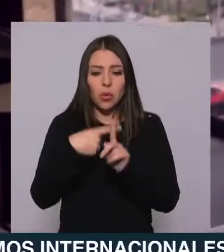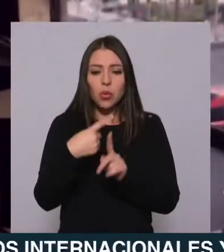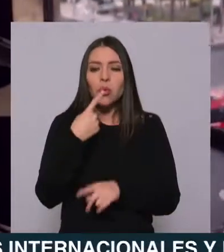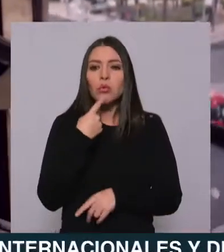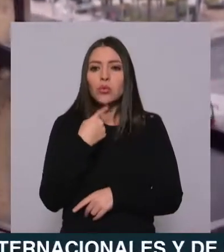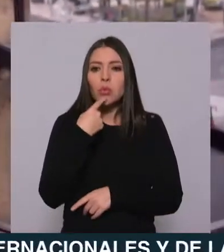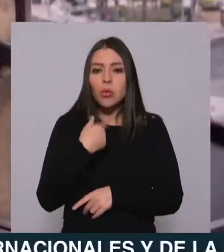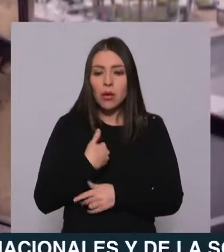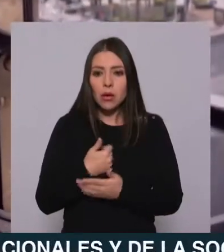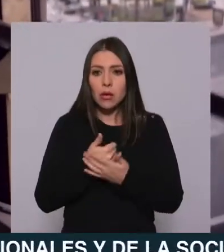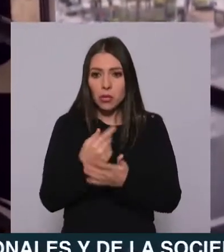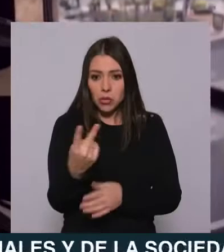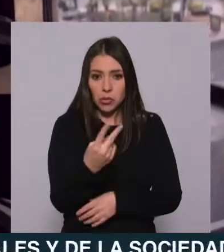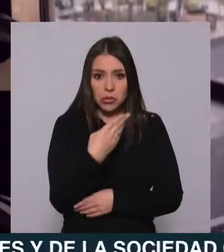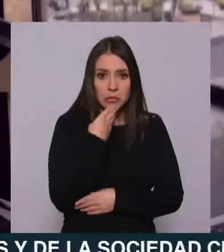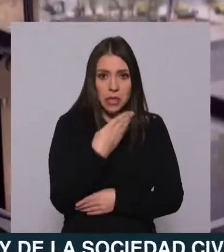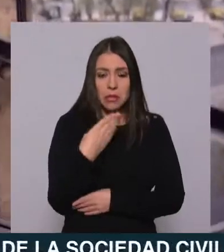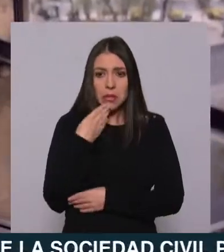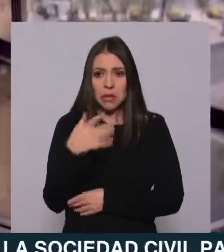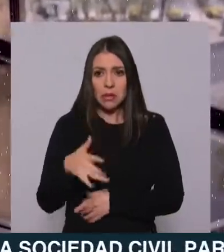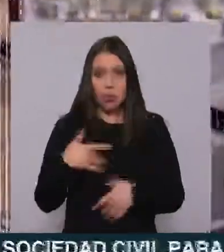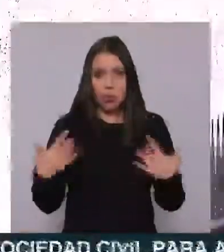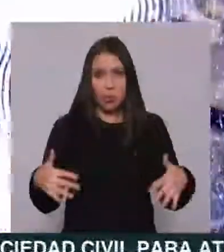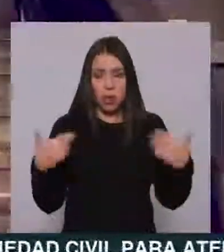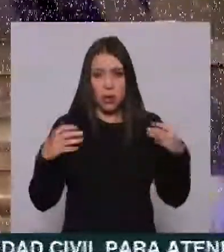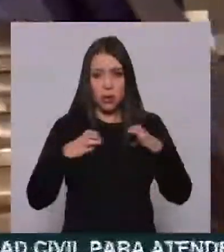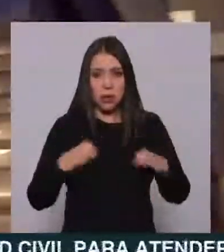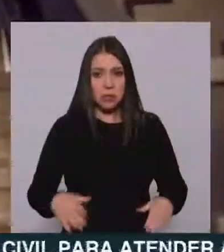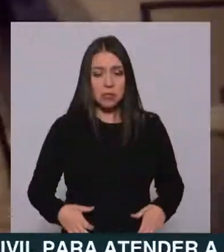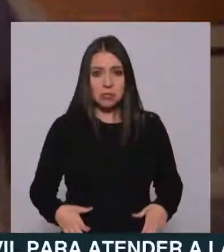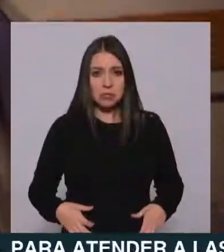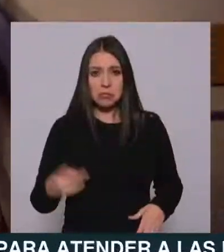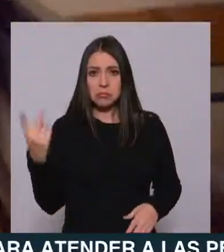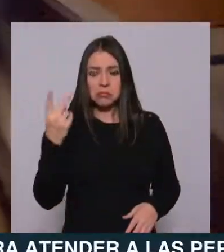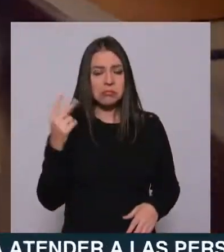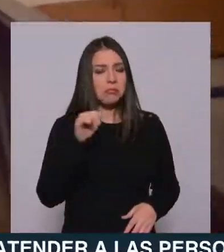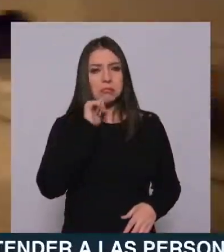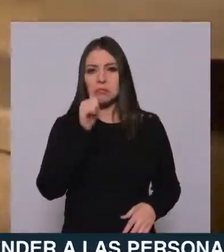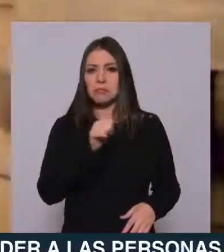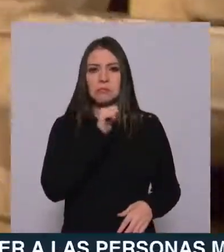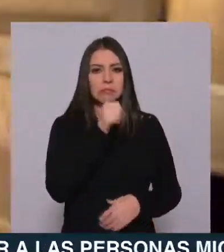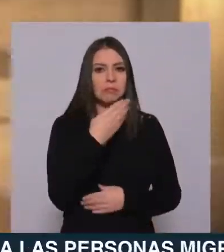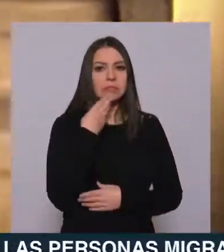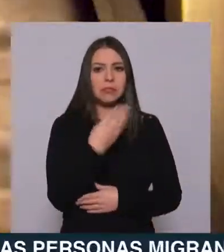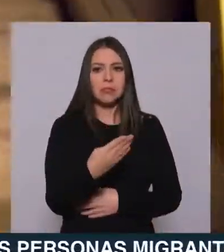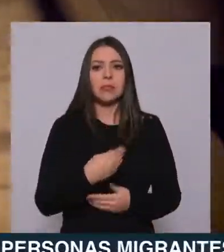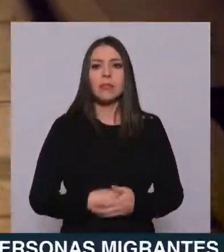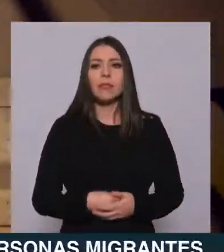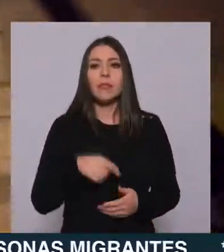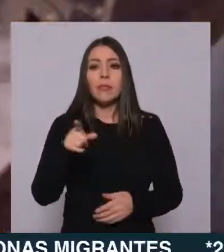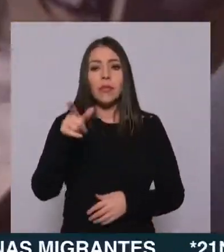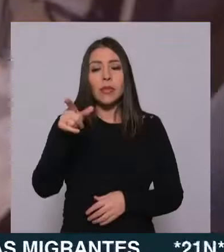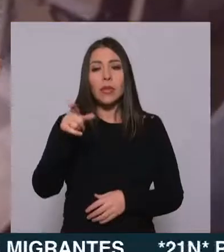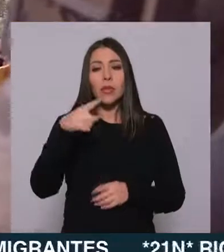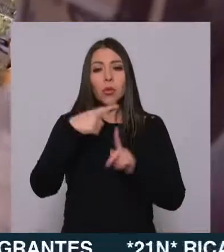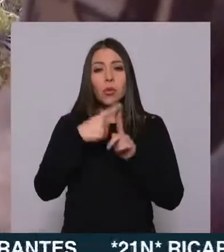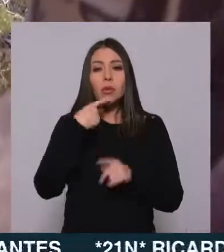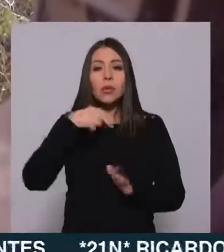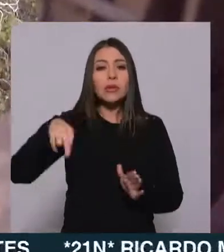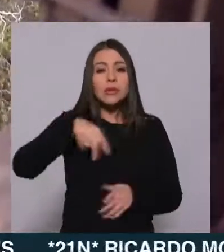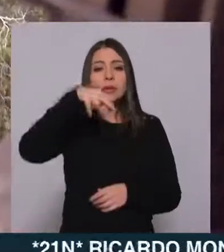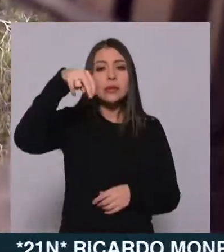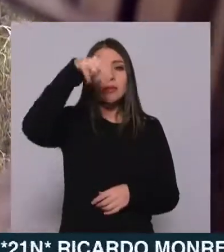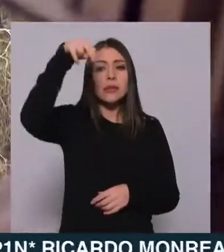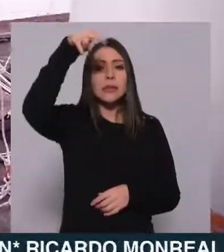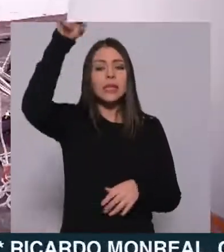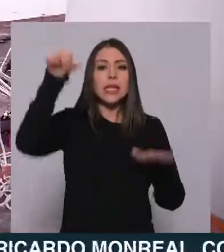¿Los dos están estables? ¿Les duele algo? No. Subieron 16 pisos para asegurar la zona y poder bajar a rapel